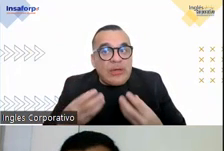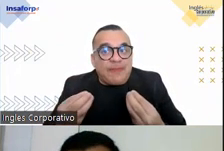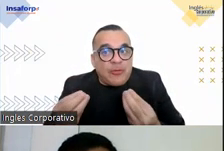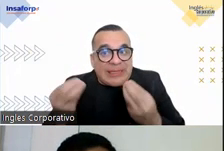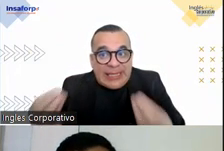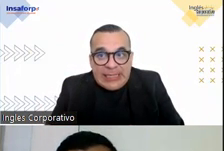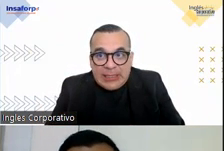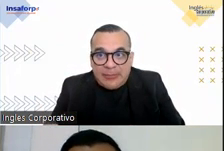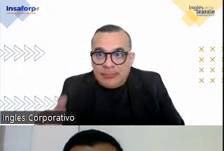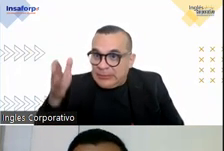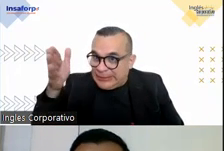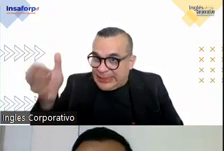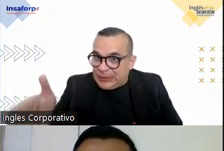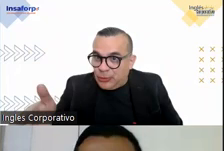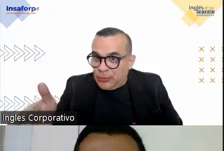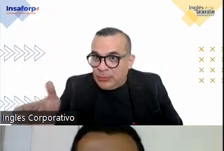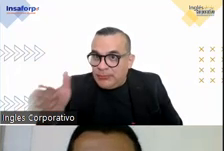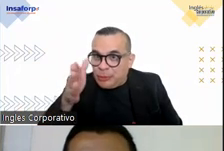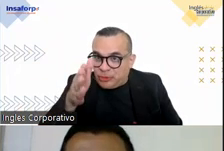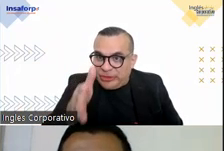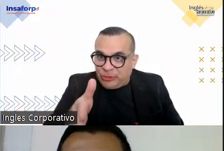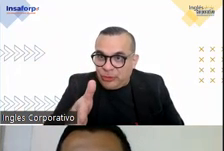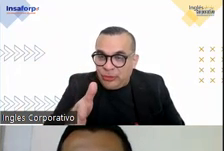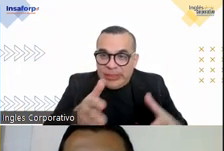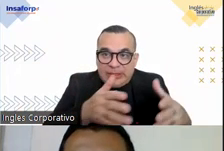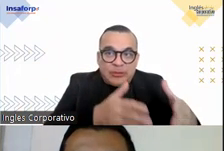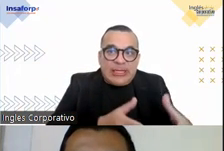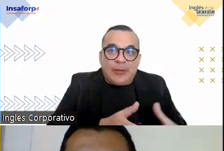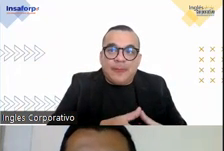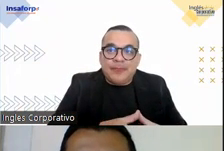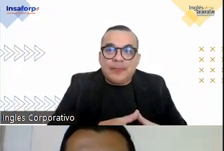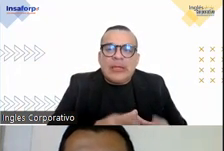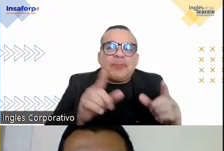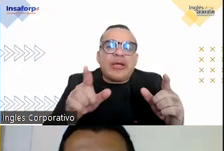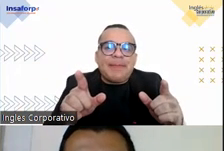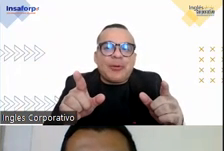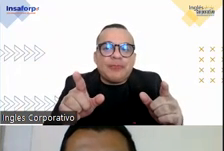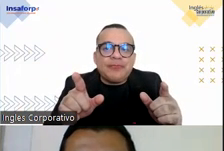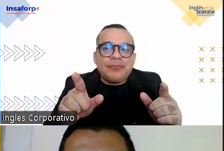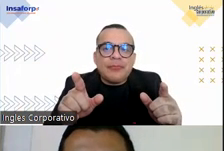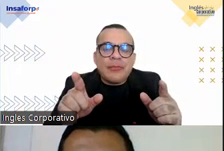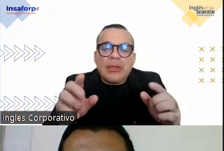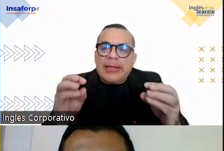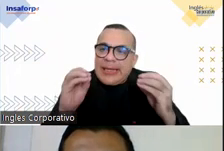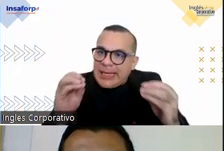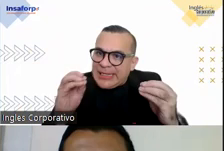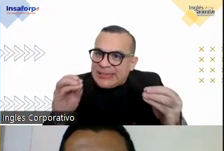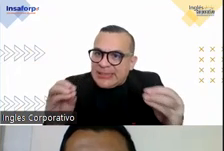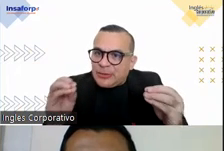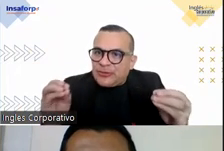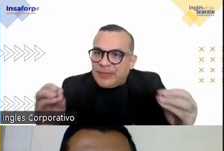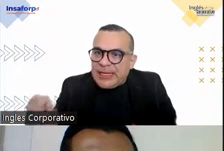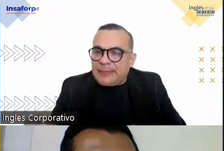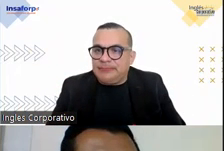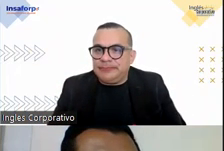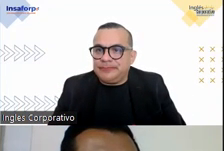decisiones, una forma técnica, dato, proceso y resultado. Por ejemplo, ¿qué clase